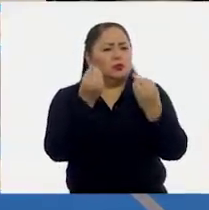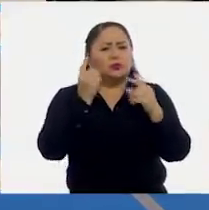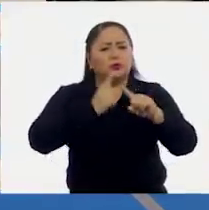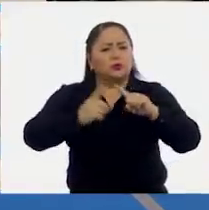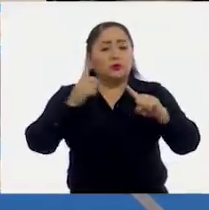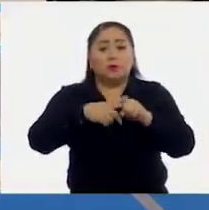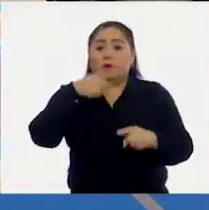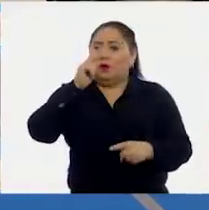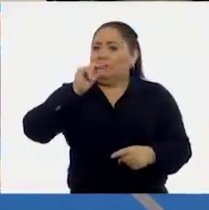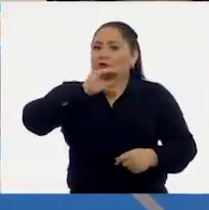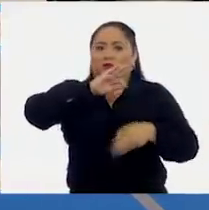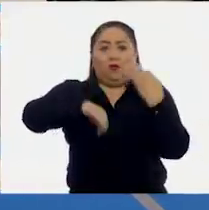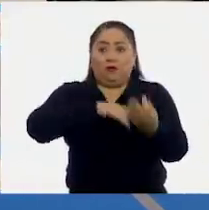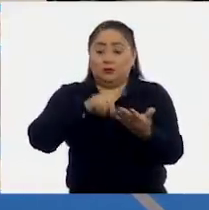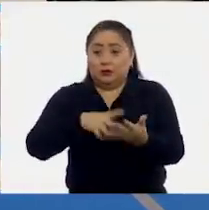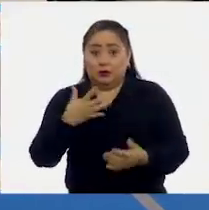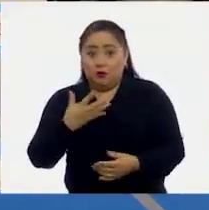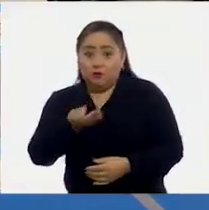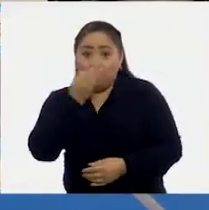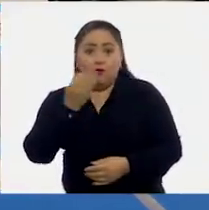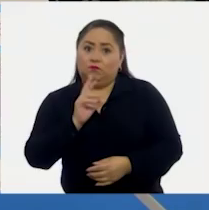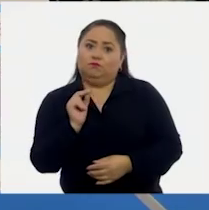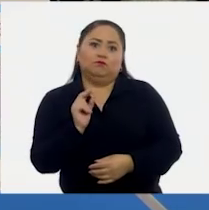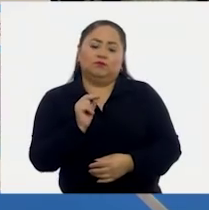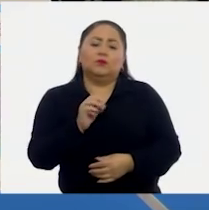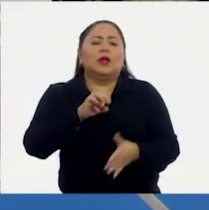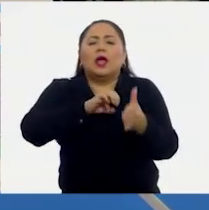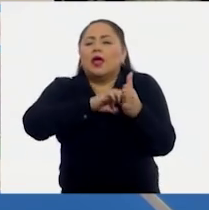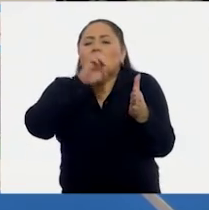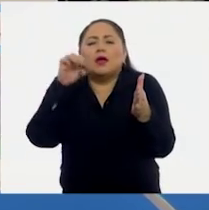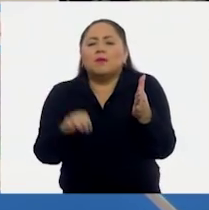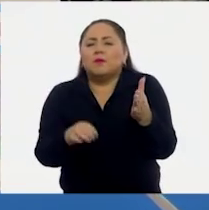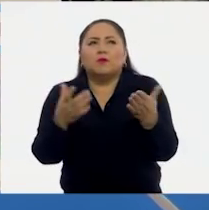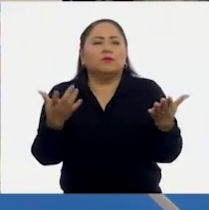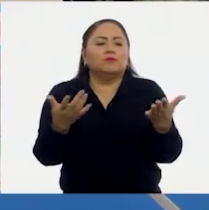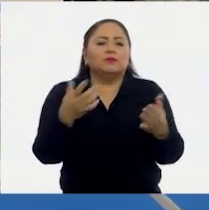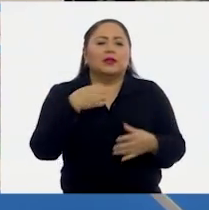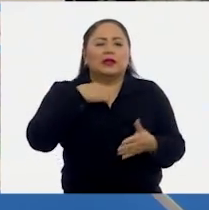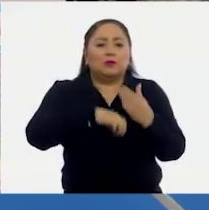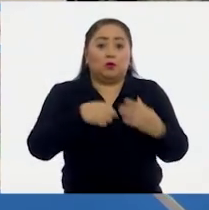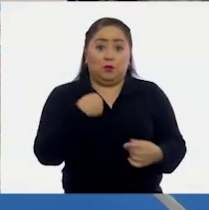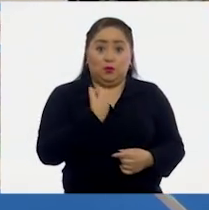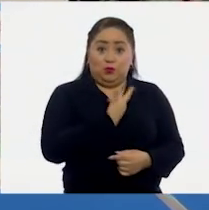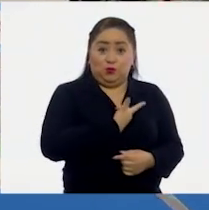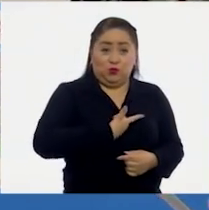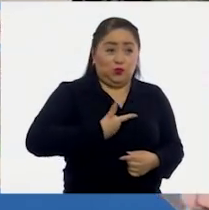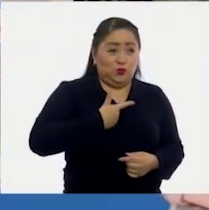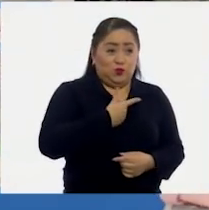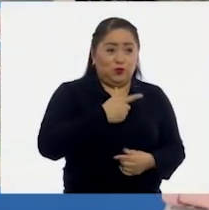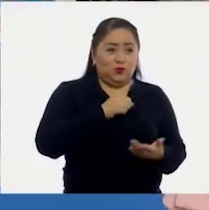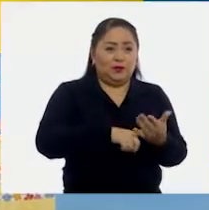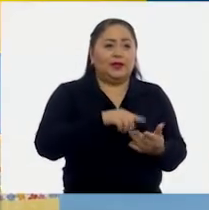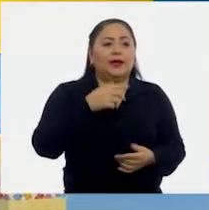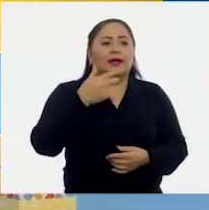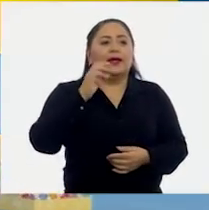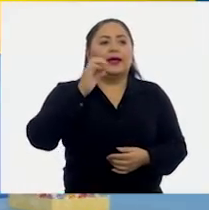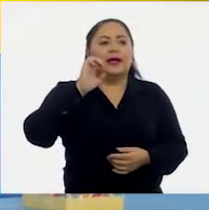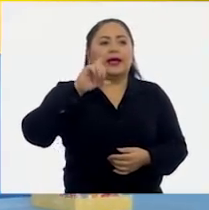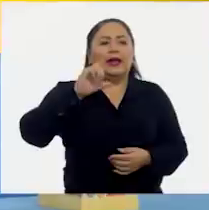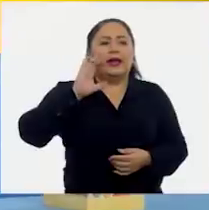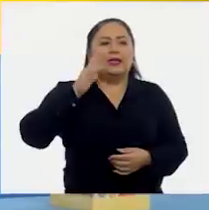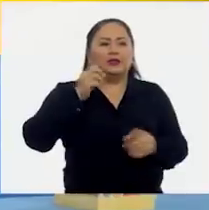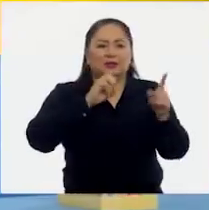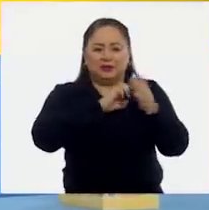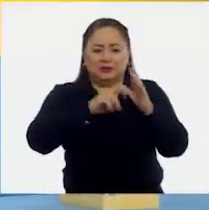y no todas tienen flores. Por ejemplo... a mí me gustan los helechos, que los